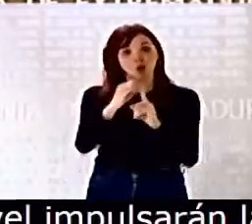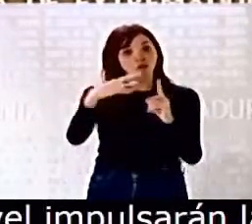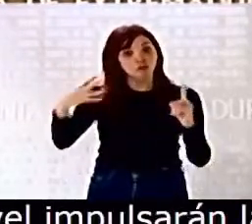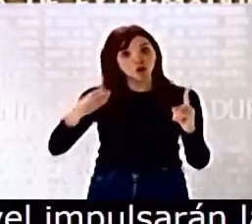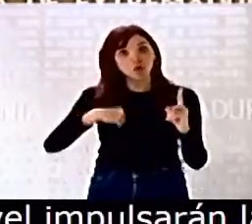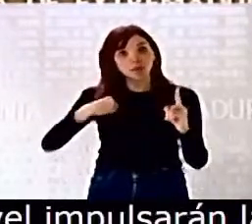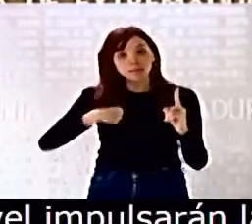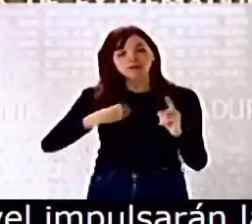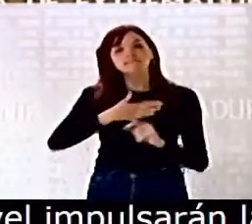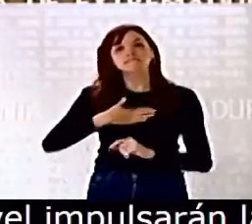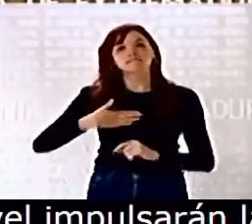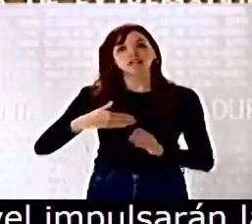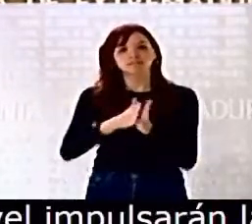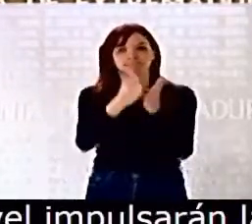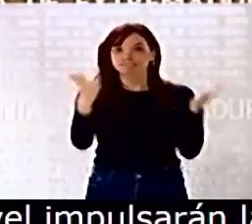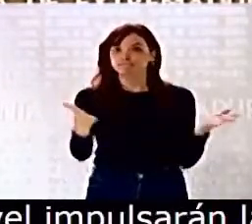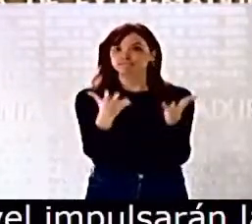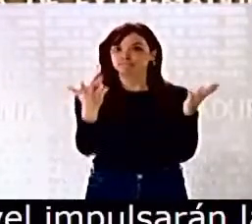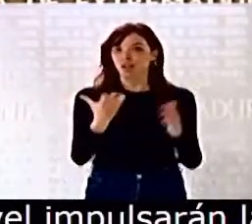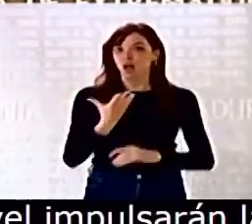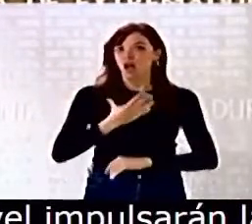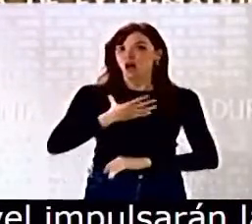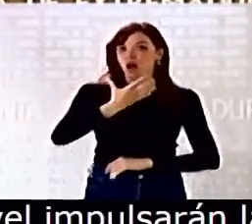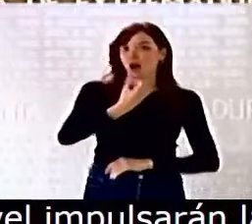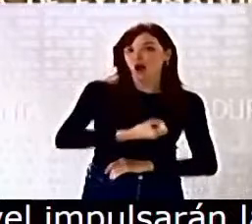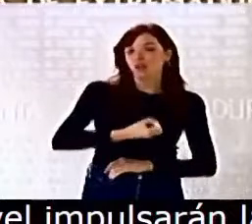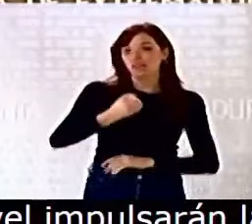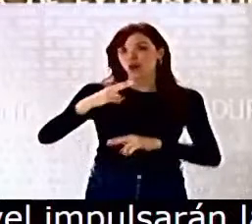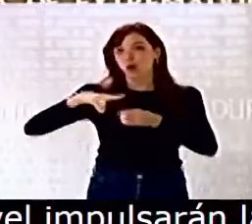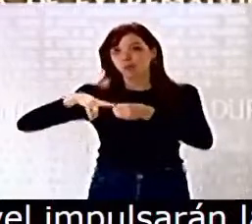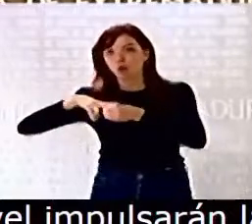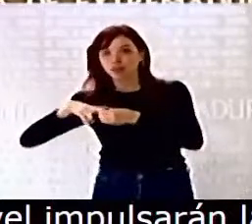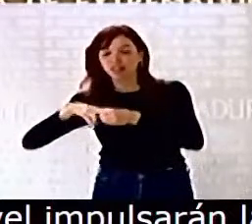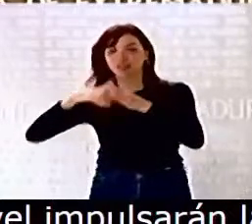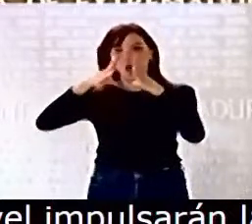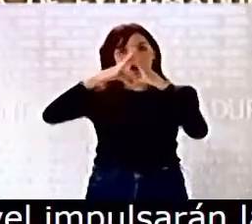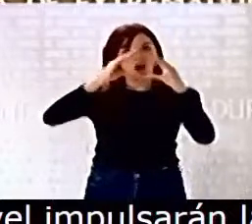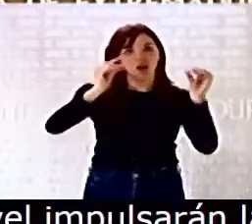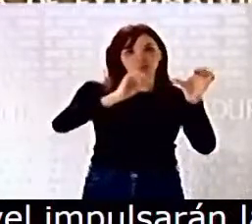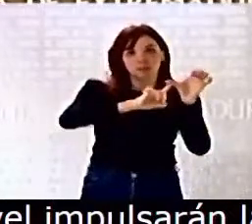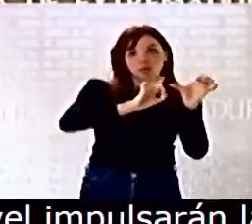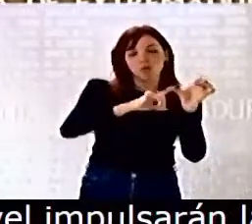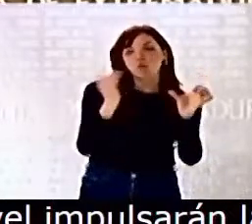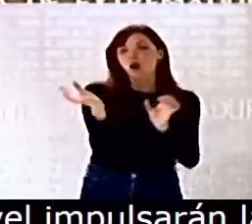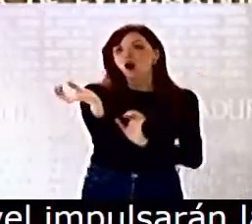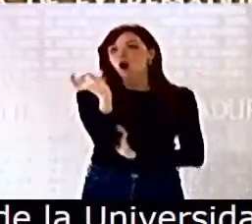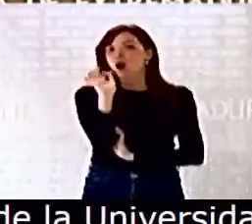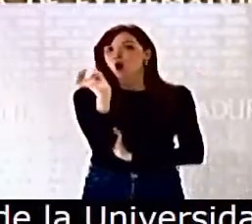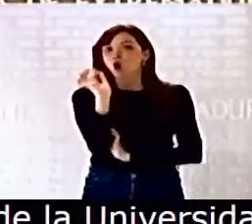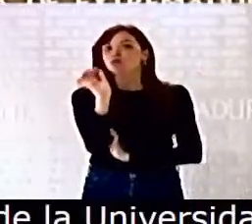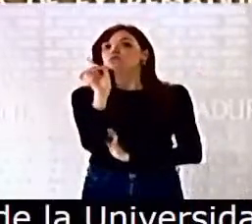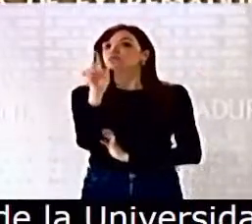las autoridades locales y provinciales, de la Universidad de Extremadura, de los